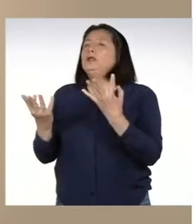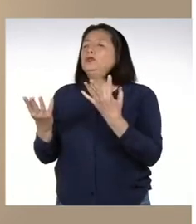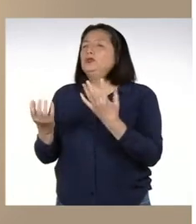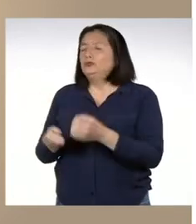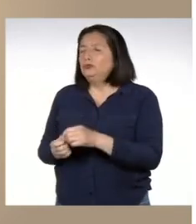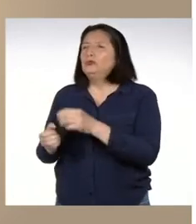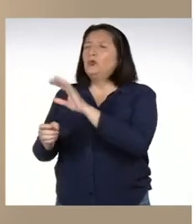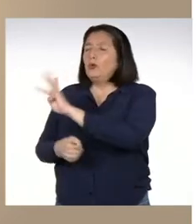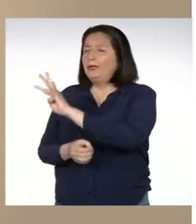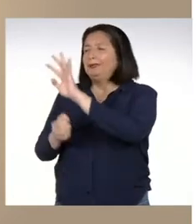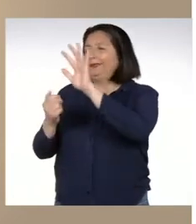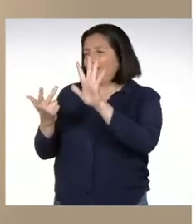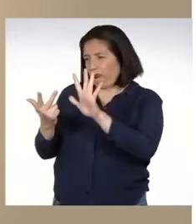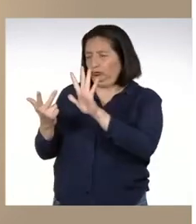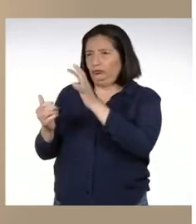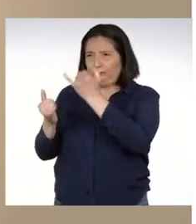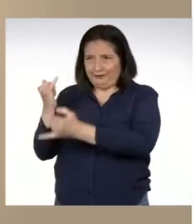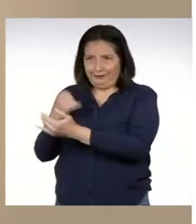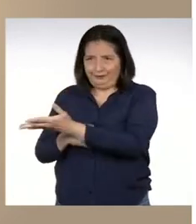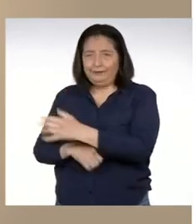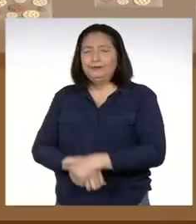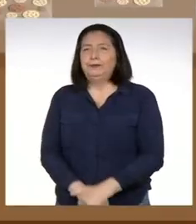de 48.